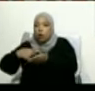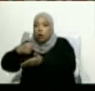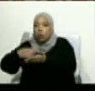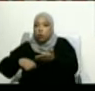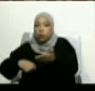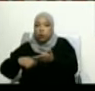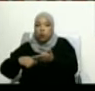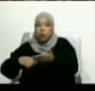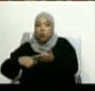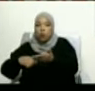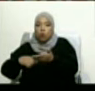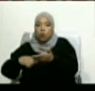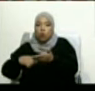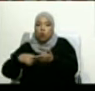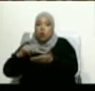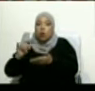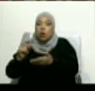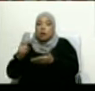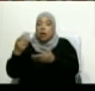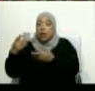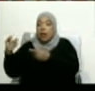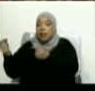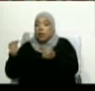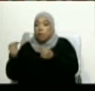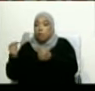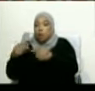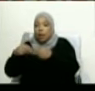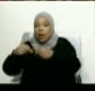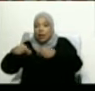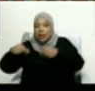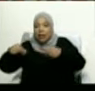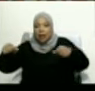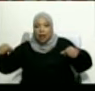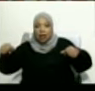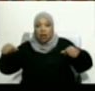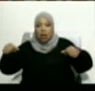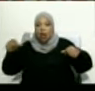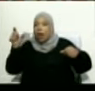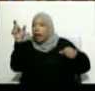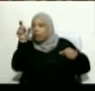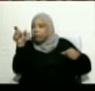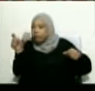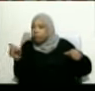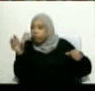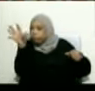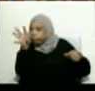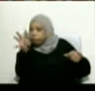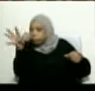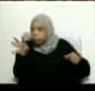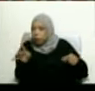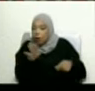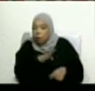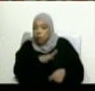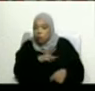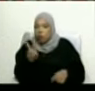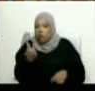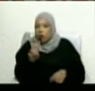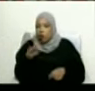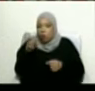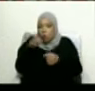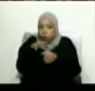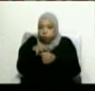un territorio que está en disputa, sino que además en las propias costas del Delta